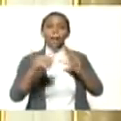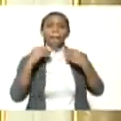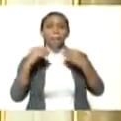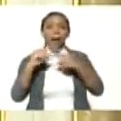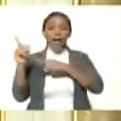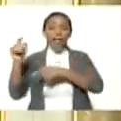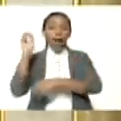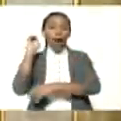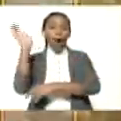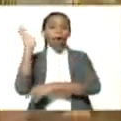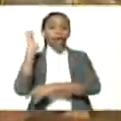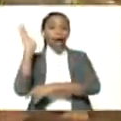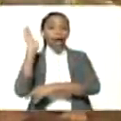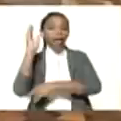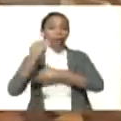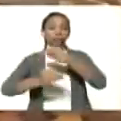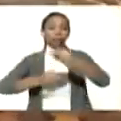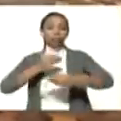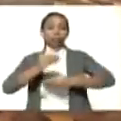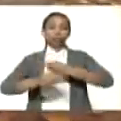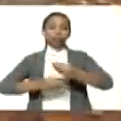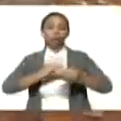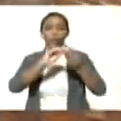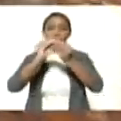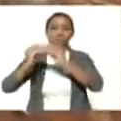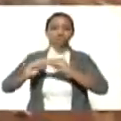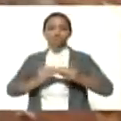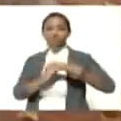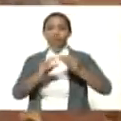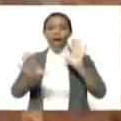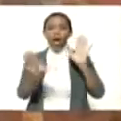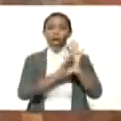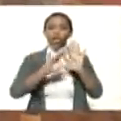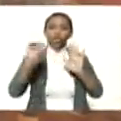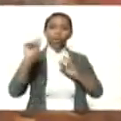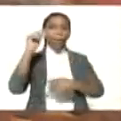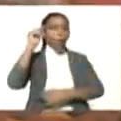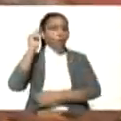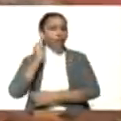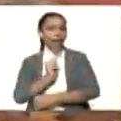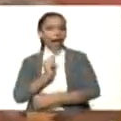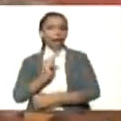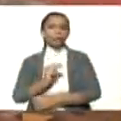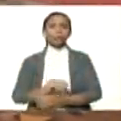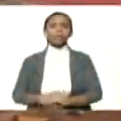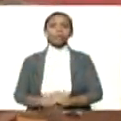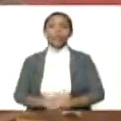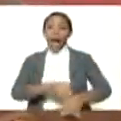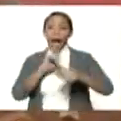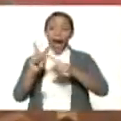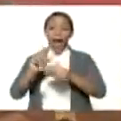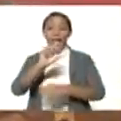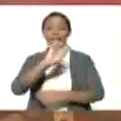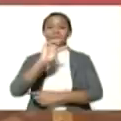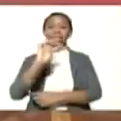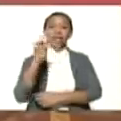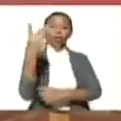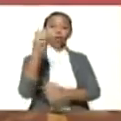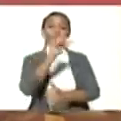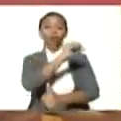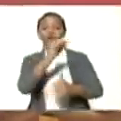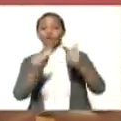aquella jornada de elaboración de la Constitución Bolivariana. Fue el segundo